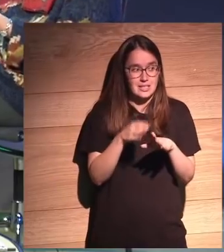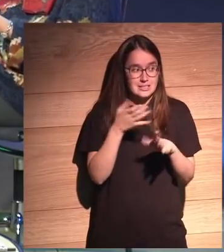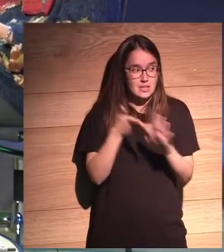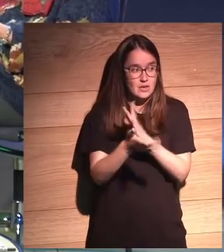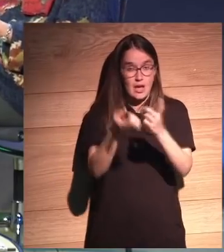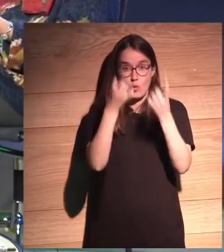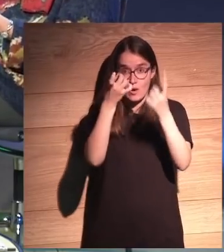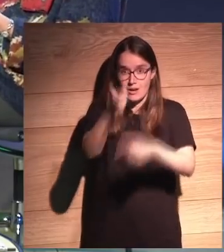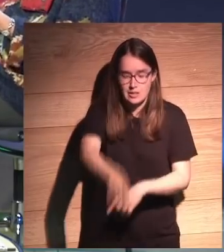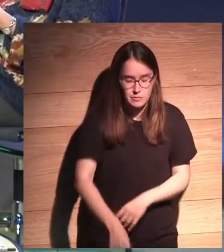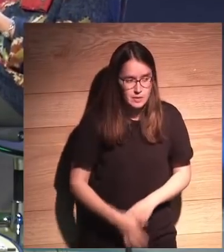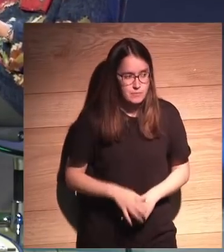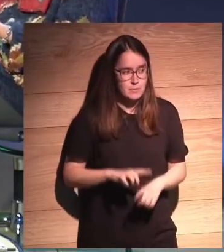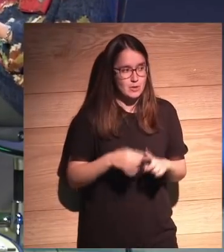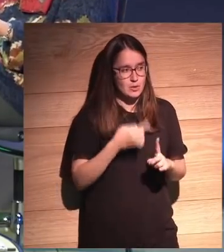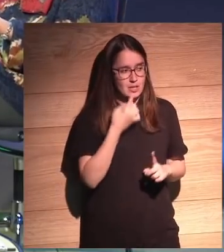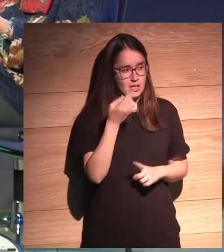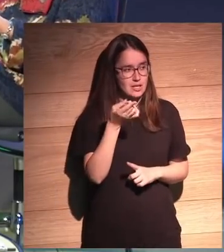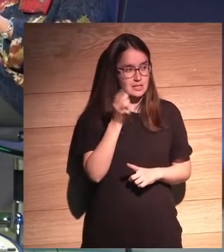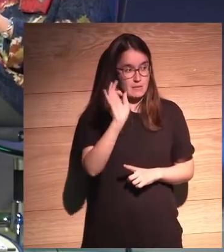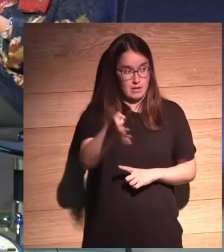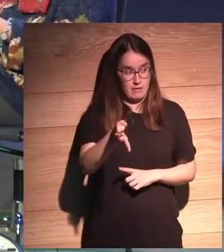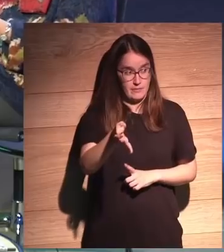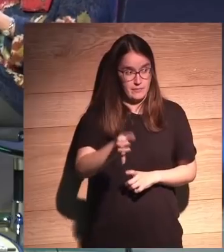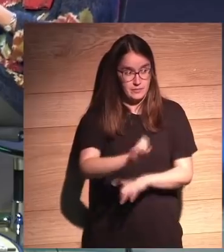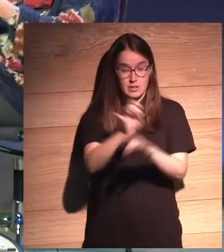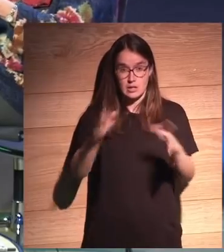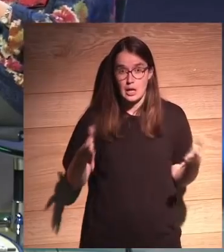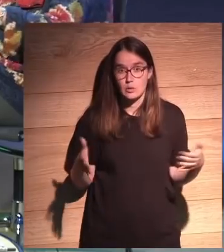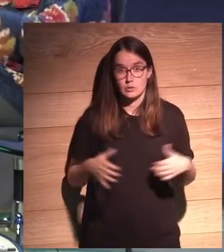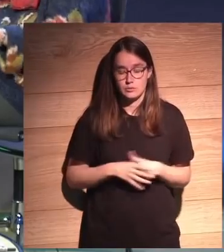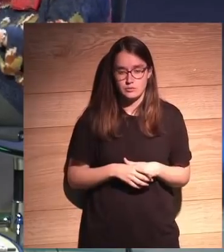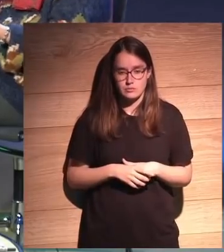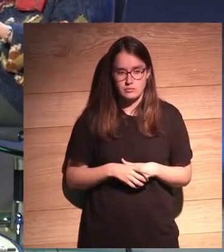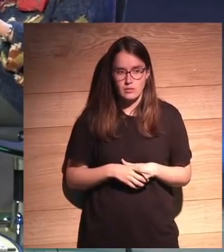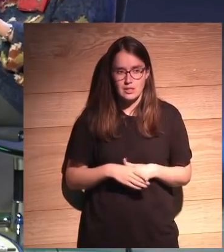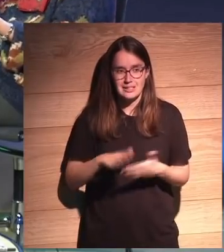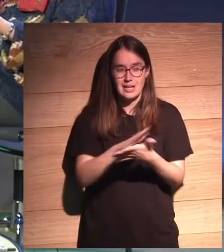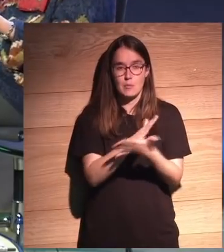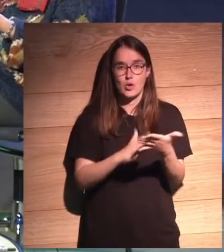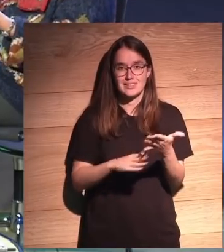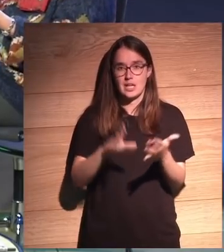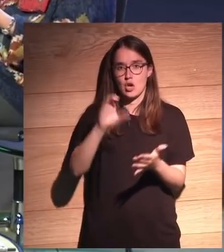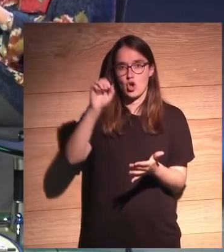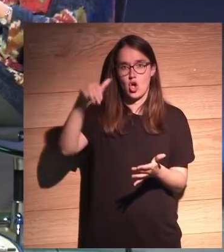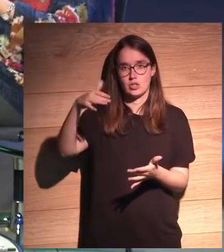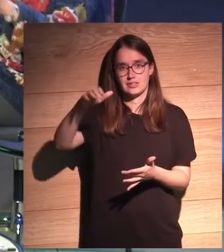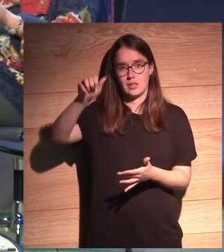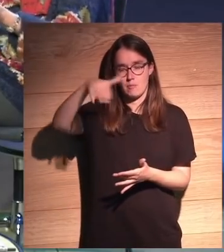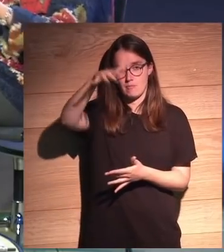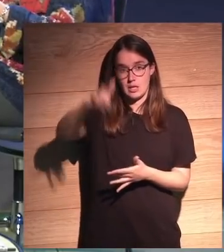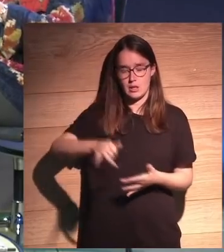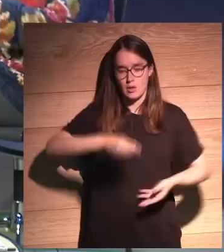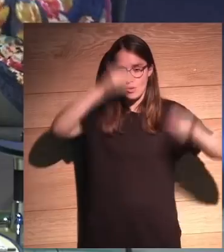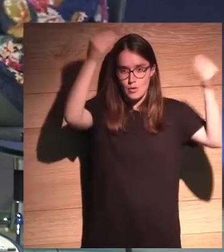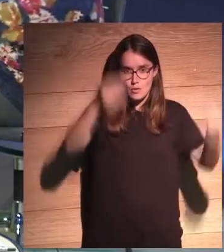educar. Educar, primero, decirles la verdad. Claro. Es que la poesía de Concha Méndez es tan